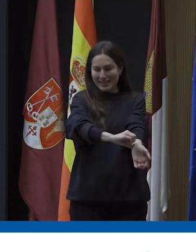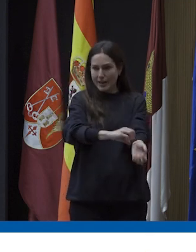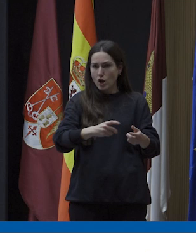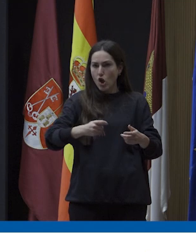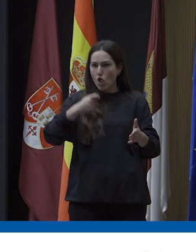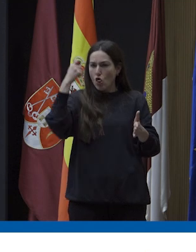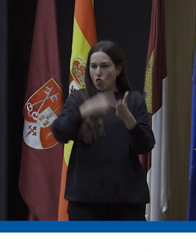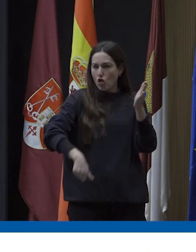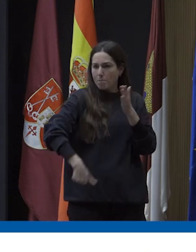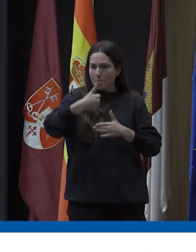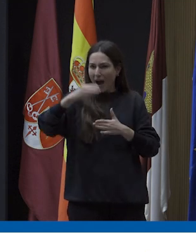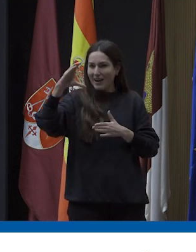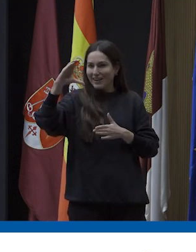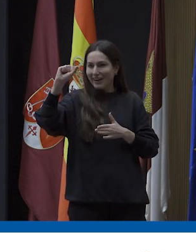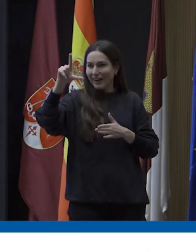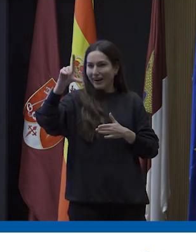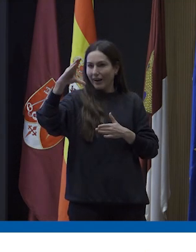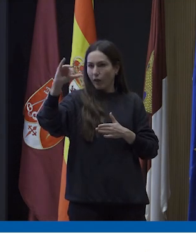esto podría ser el origen del problema.